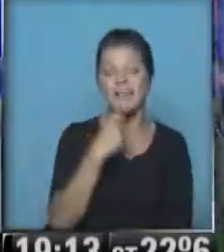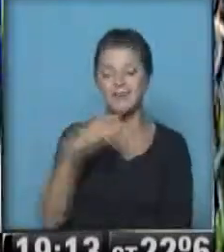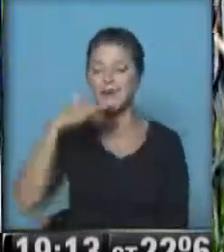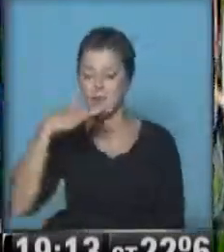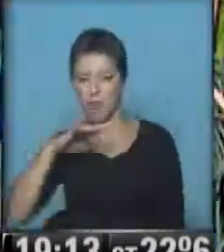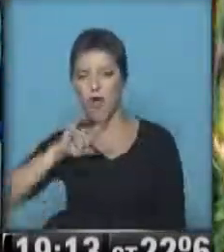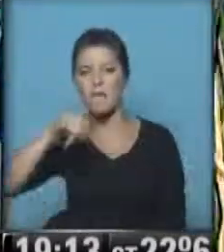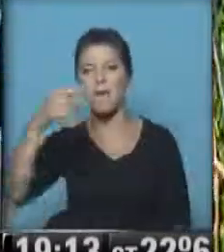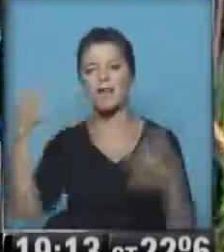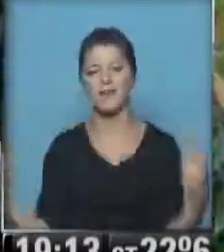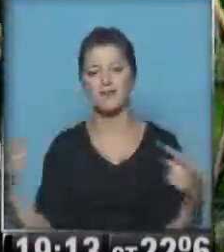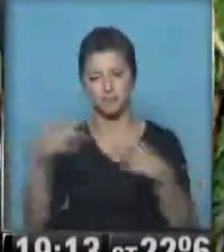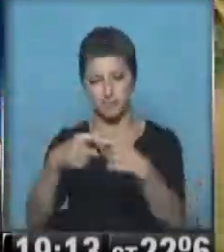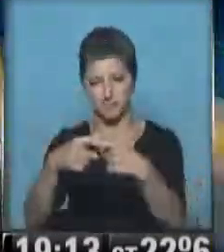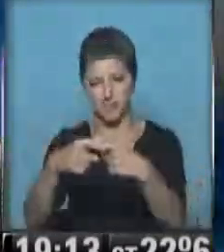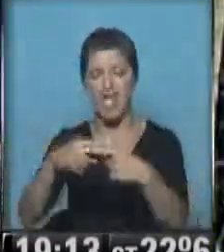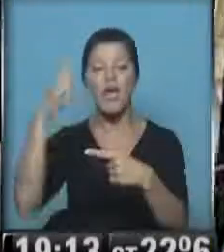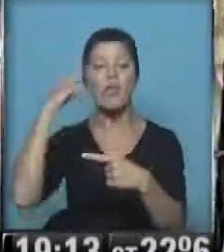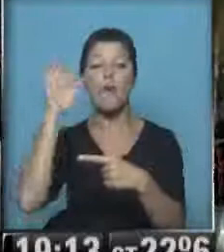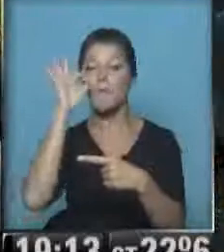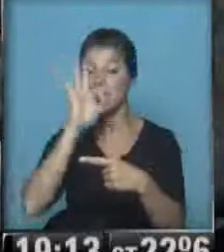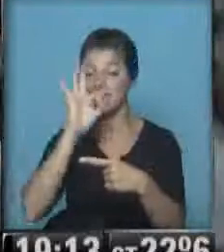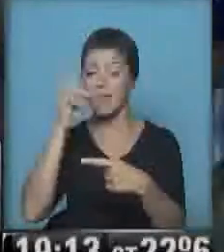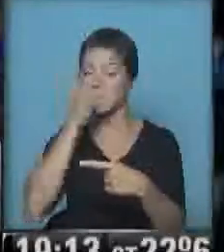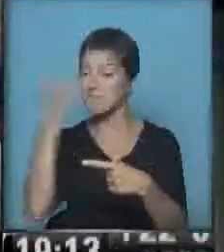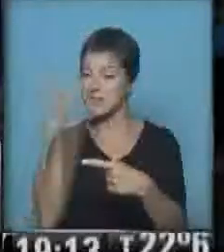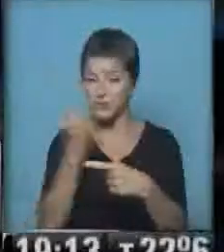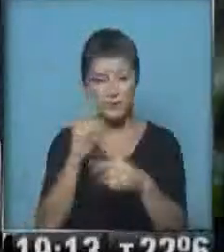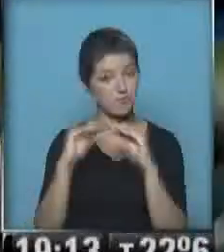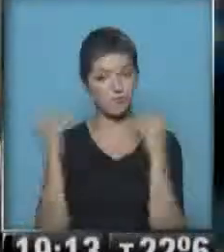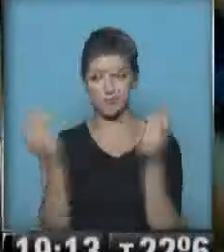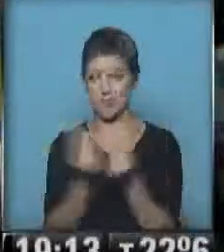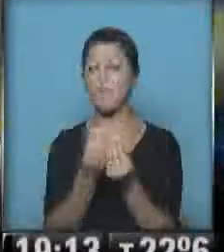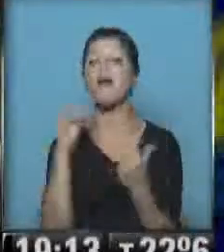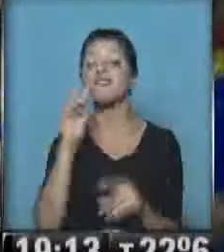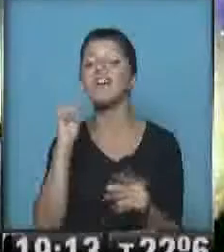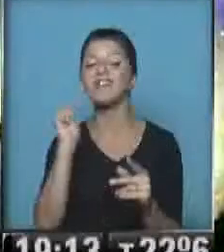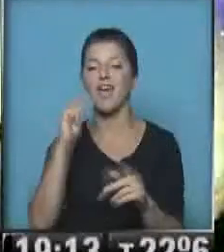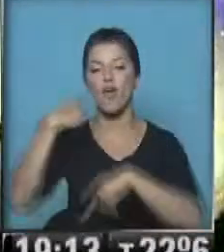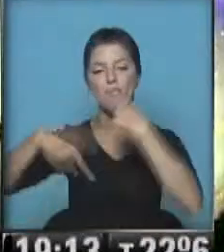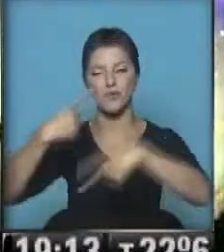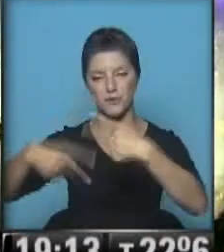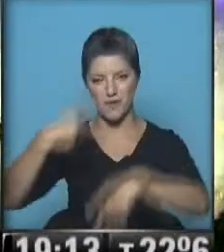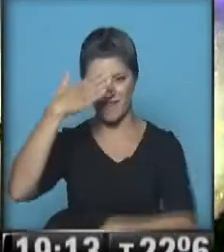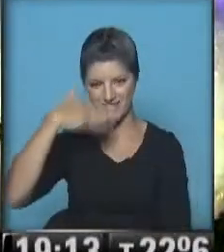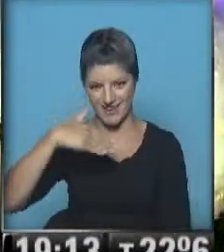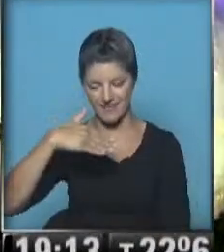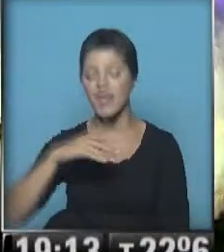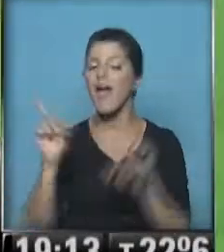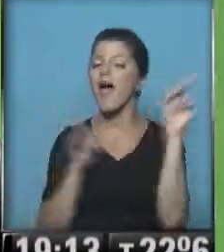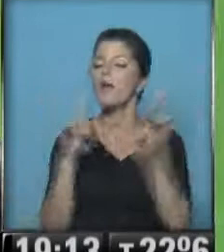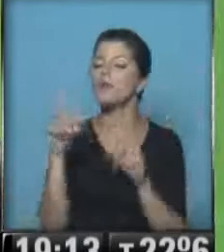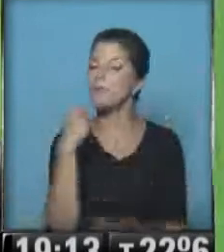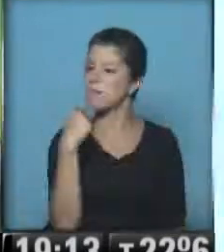se enfrentan en 90 minutos definitorios por un pase a la final. Muchos se